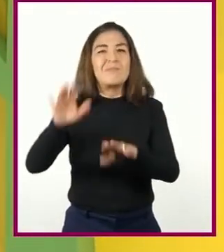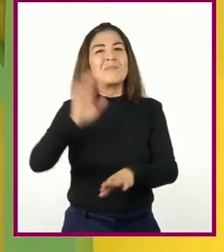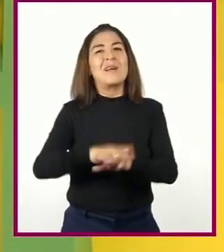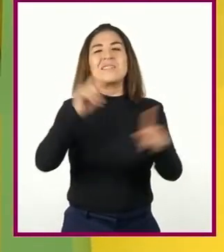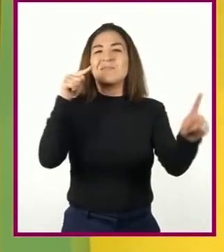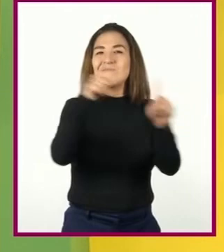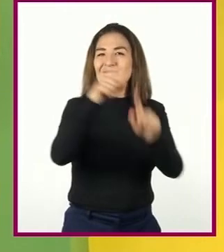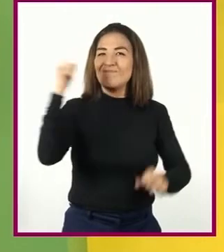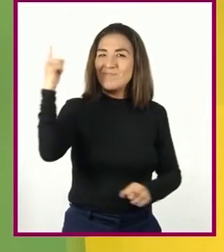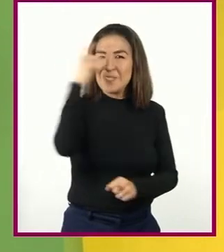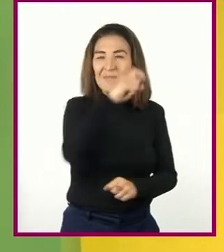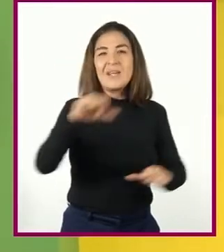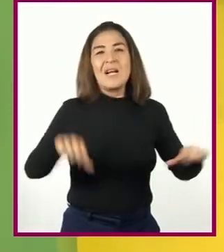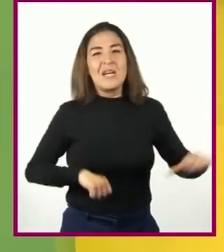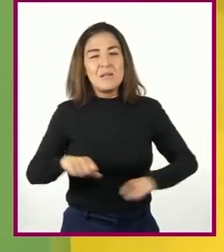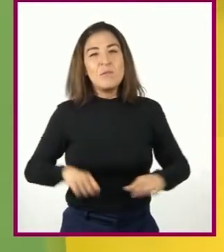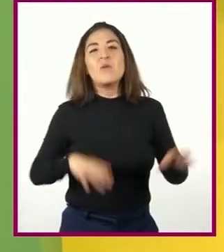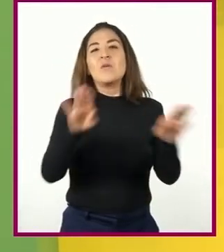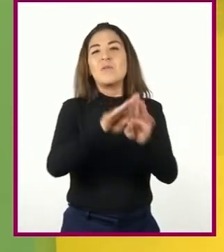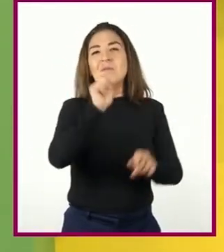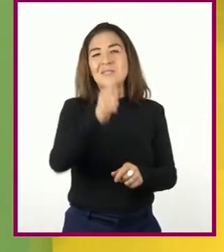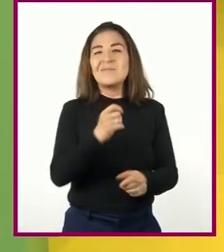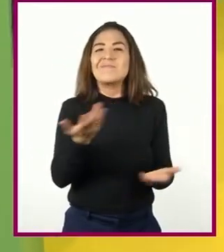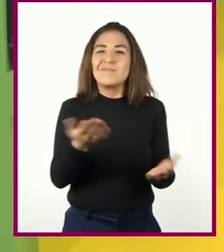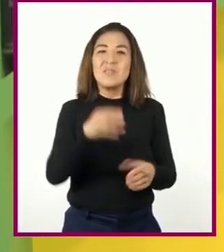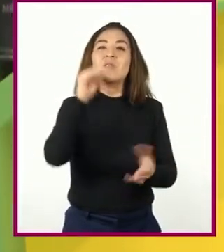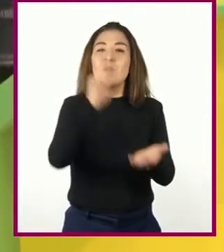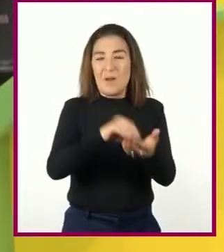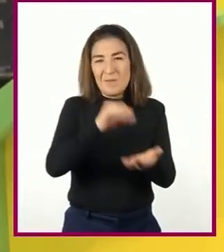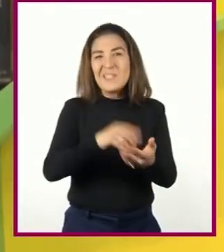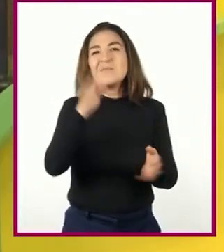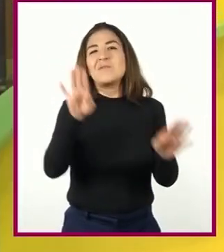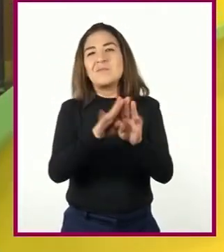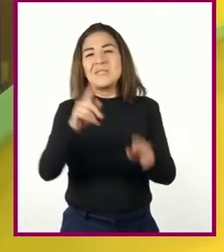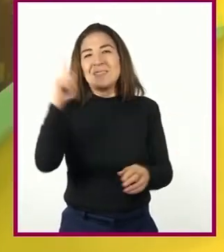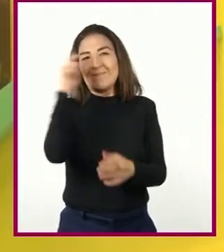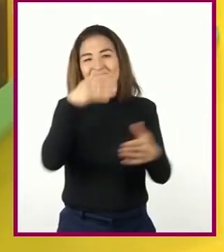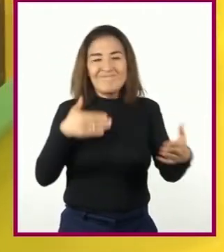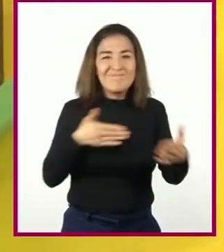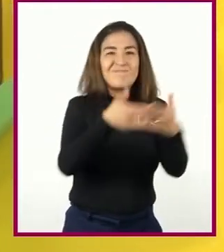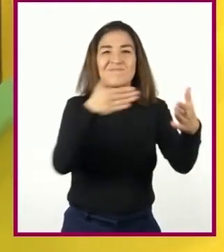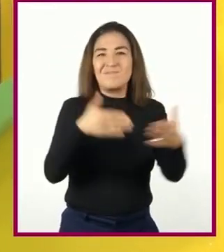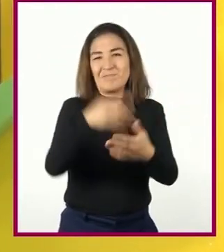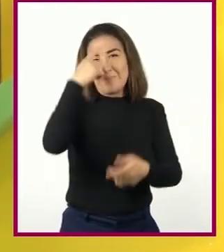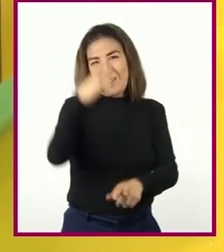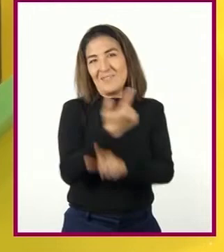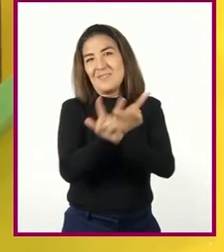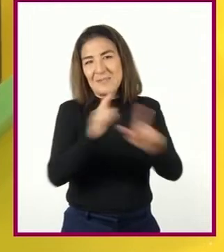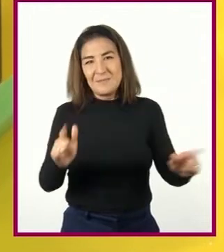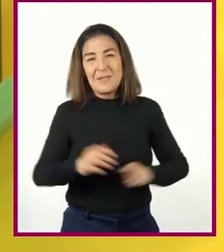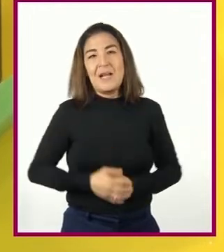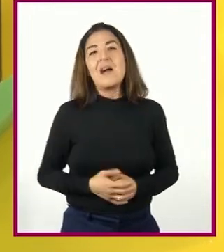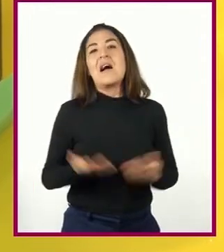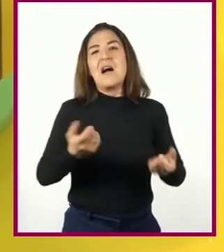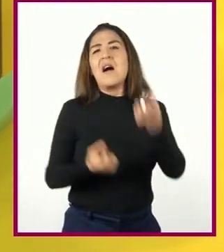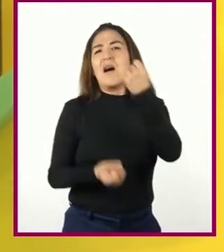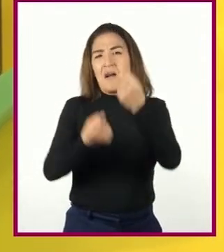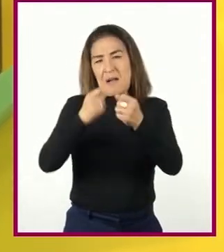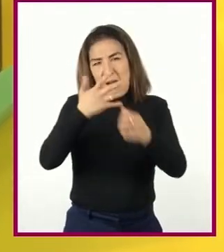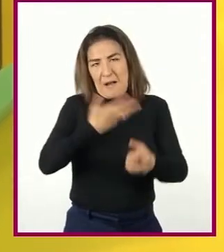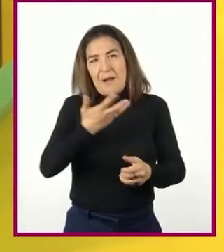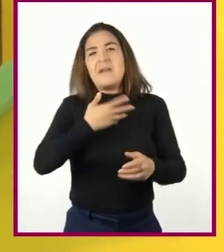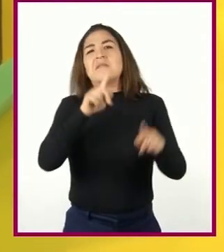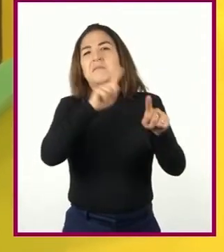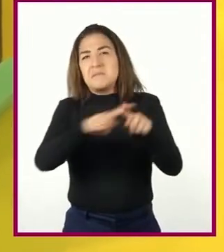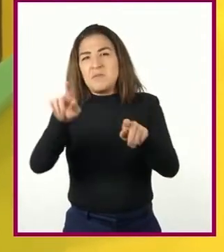que desafortunadamente prevalecen condiciones que lo obstaculizan. Sin embargo, hay diferentes formas de luchar